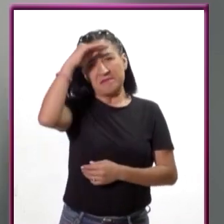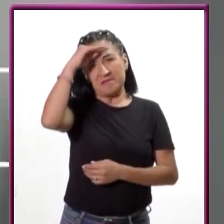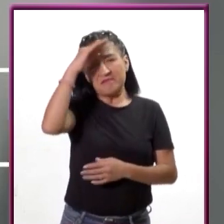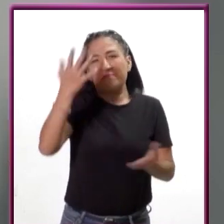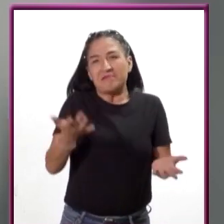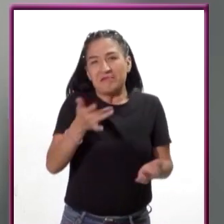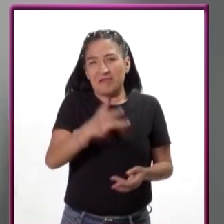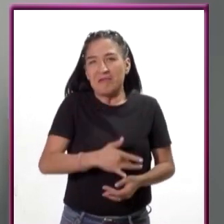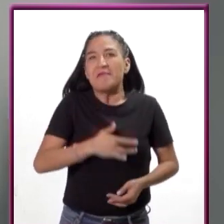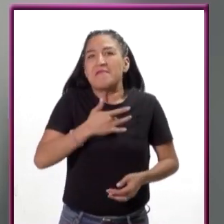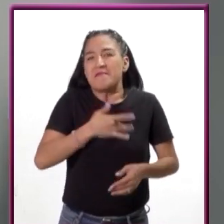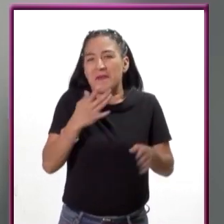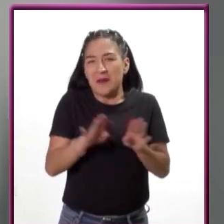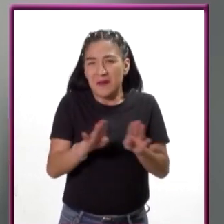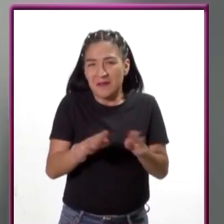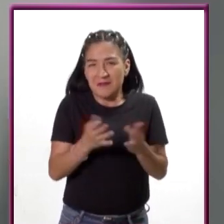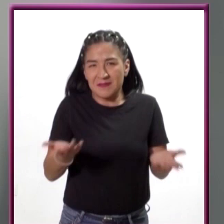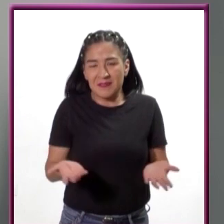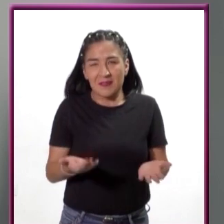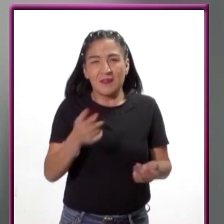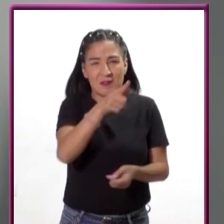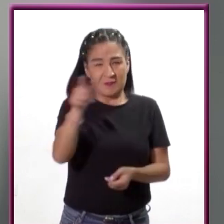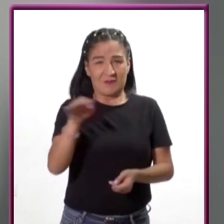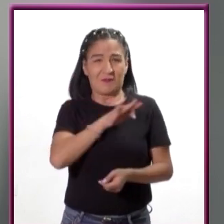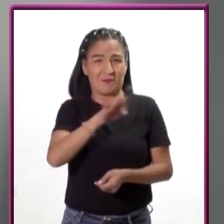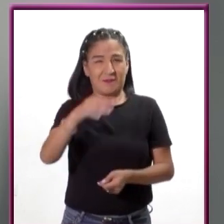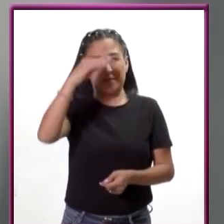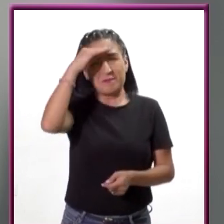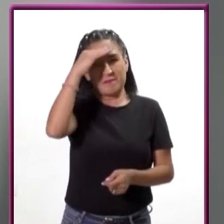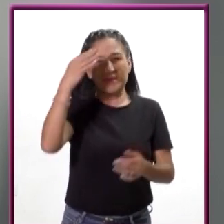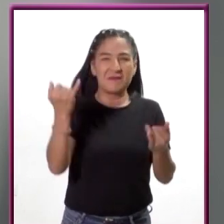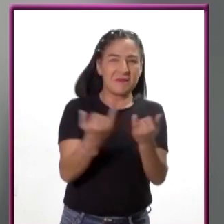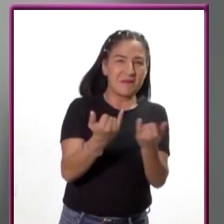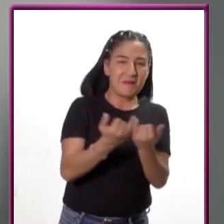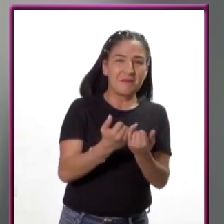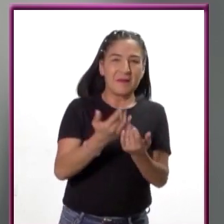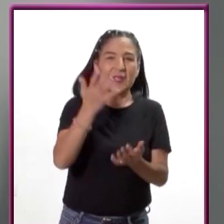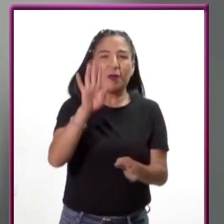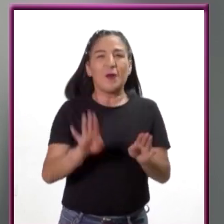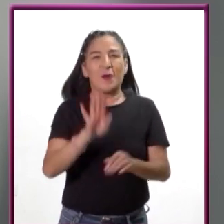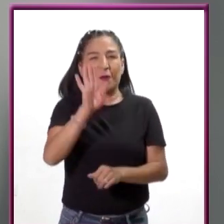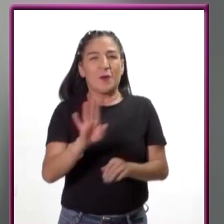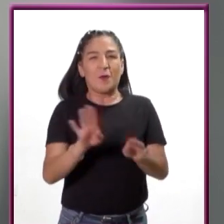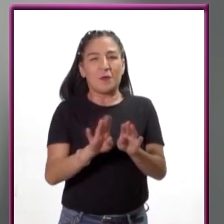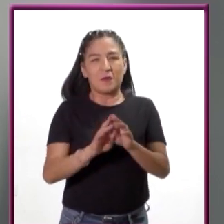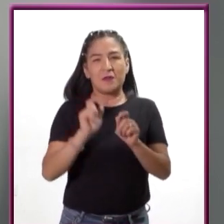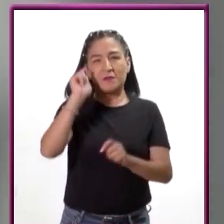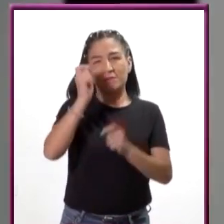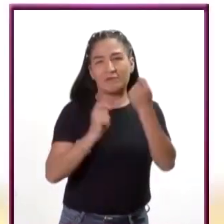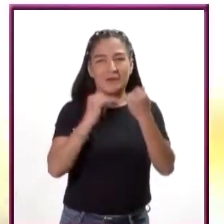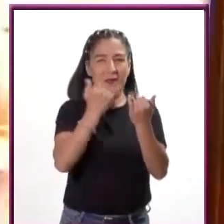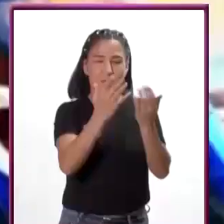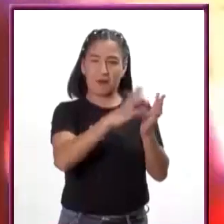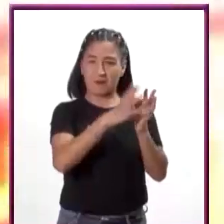te sentiste? ¿Puedes pensar en una situación que te haya impulsado a hacer ese gesto?